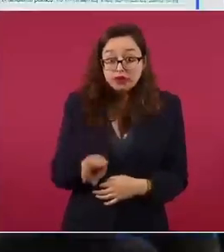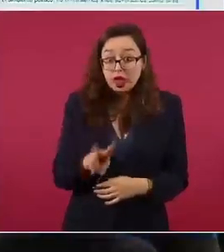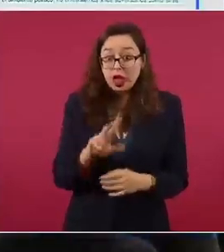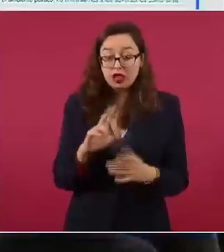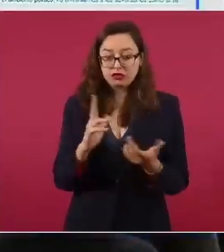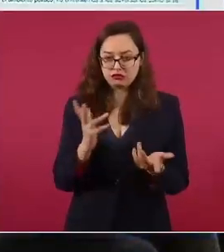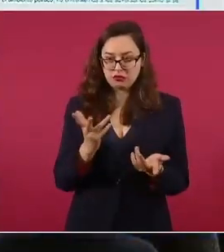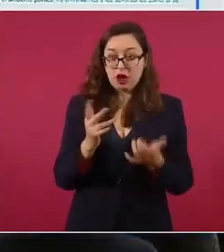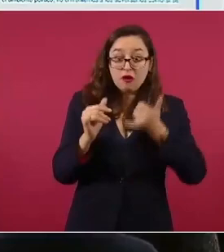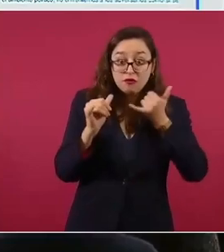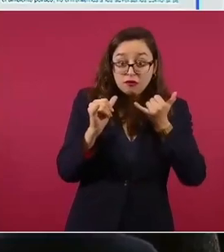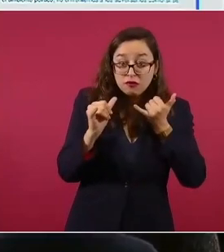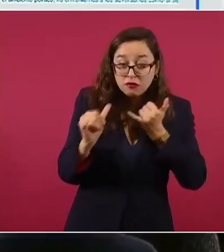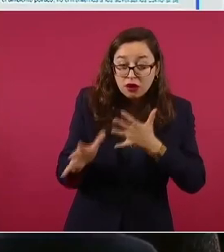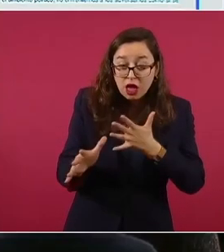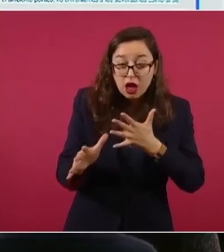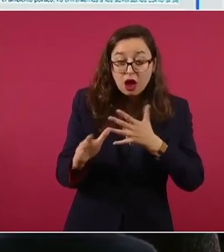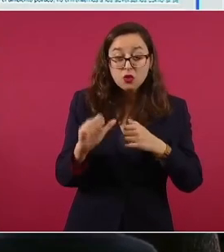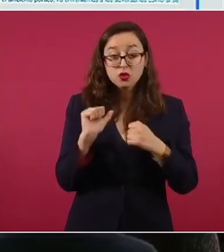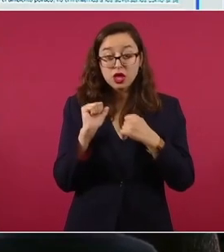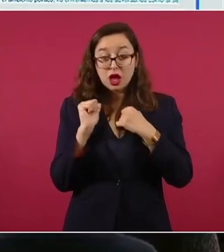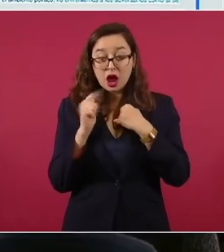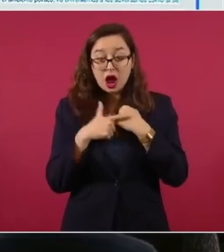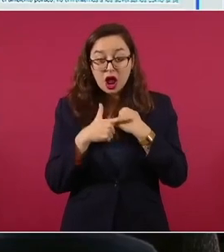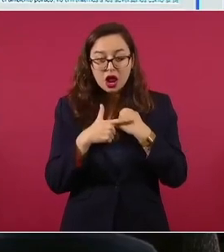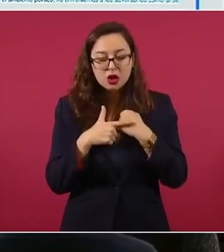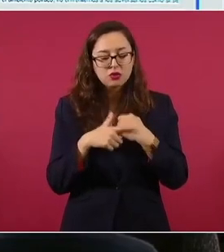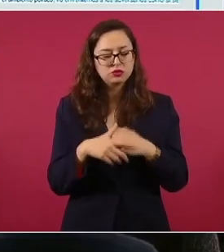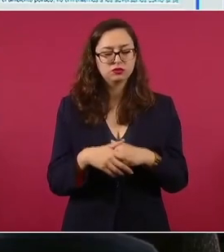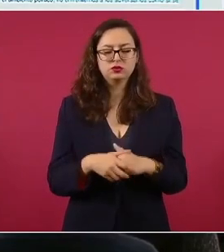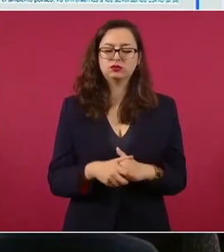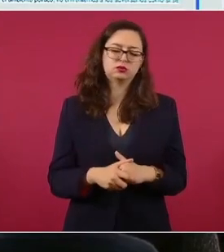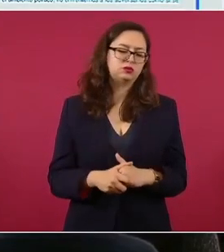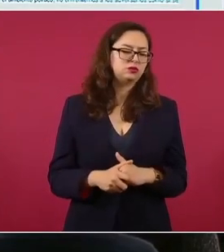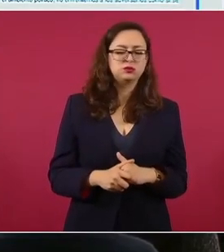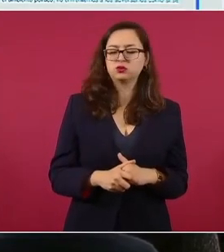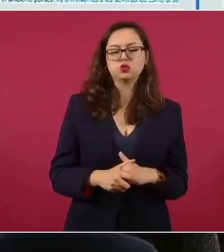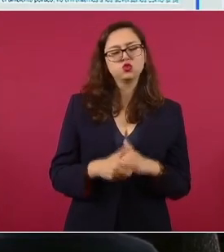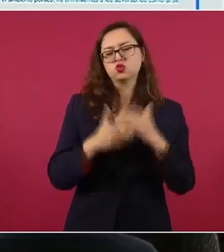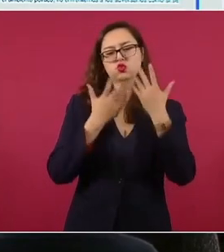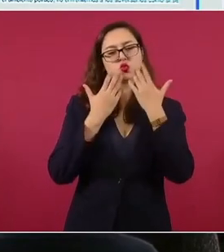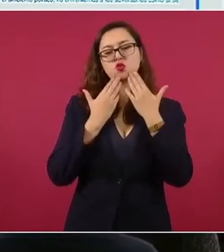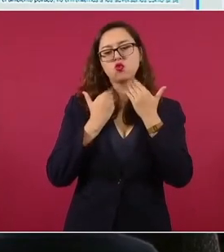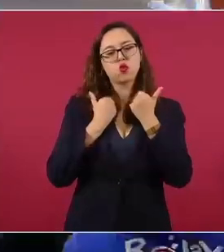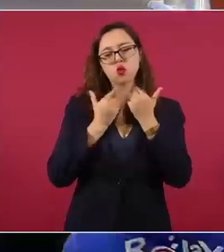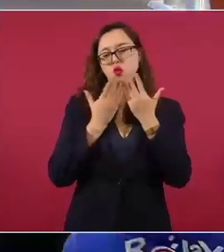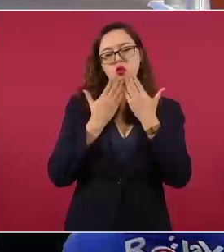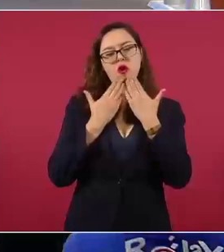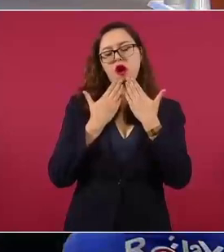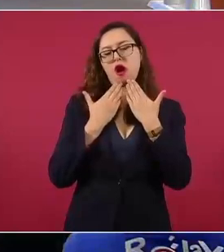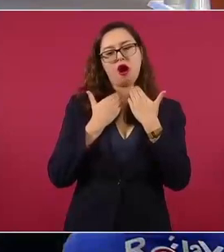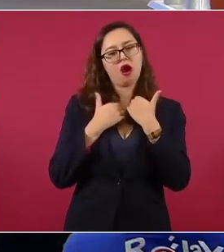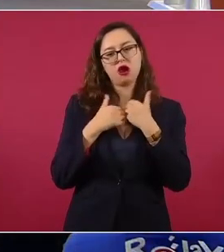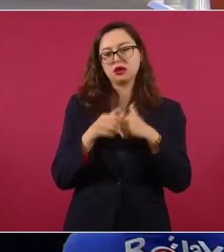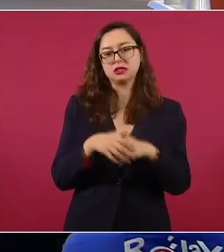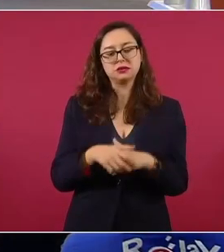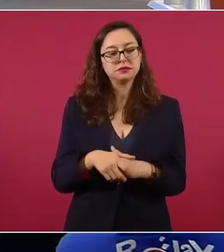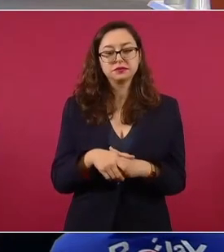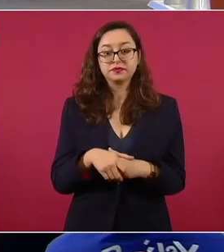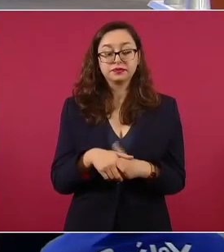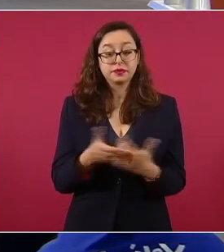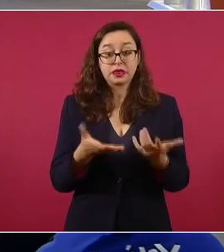firmes que permitan sostener la existencia de un fraude